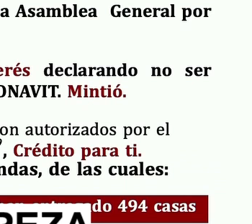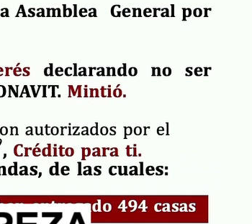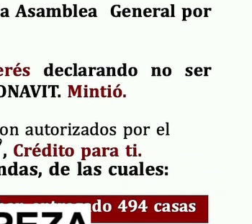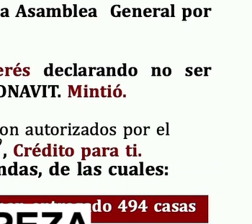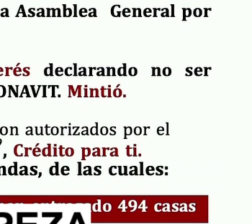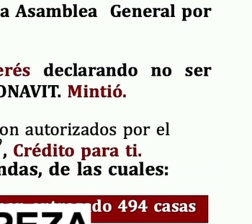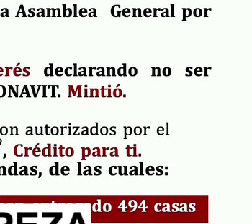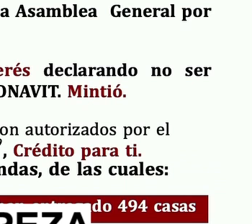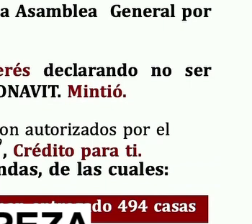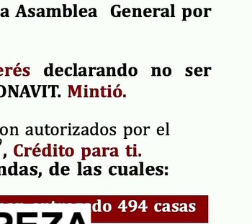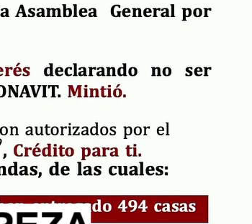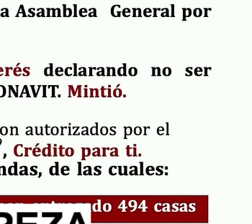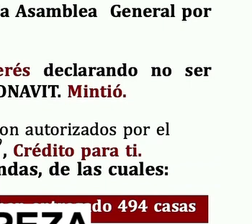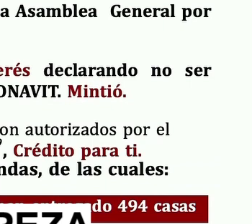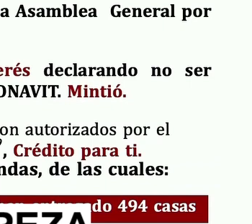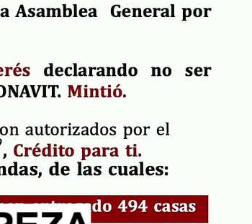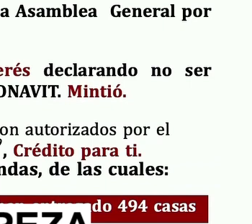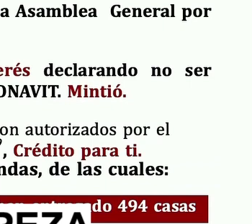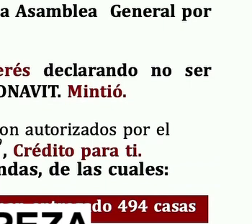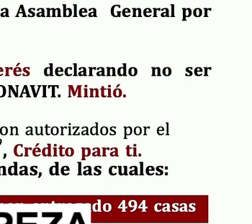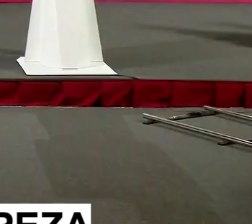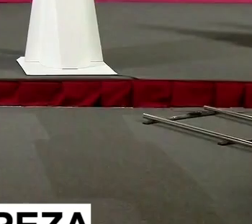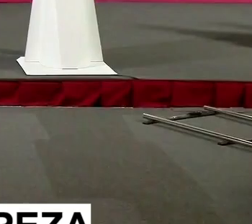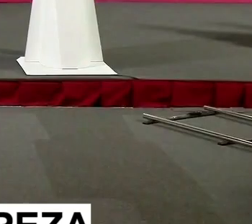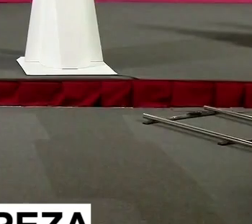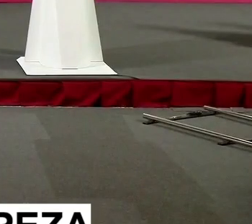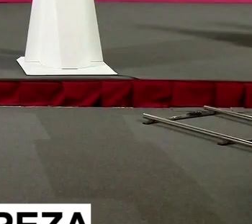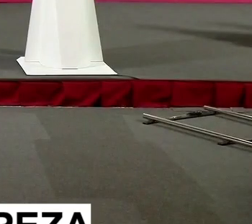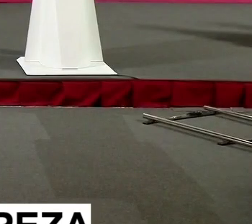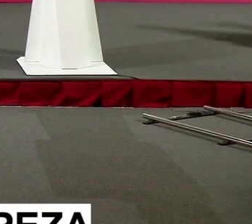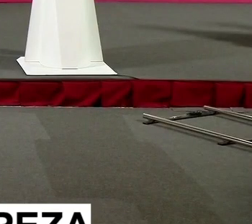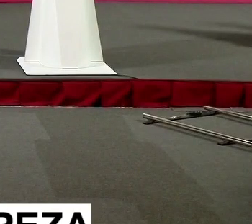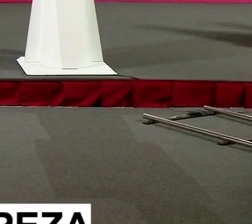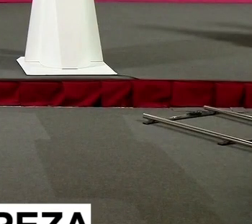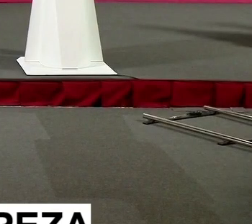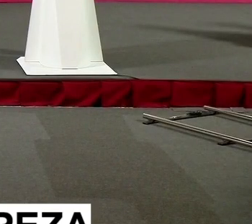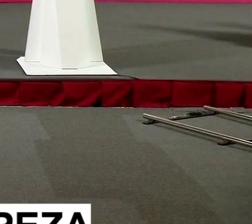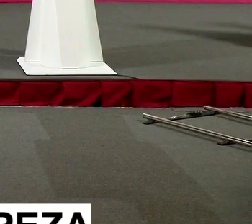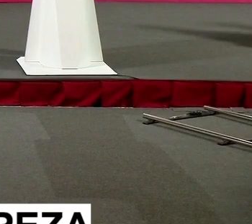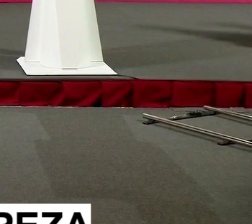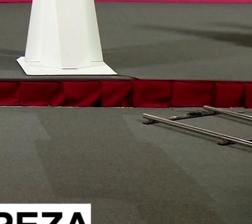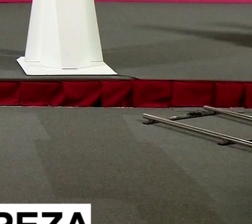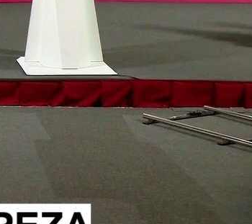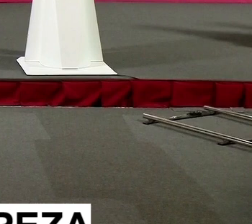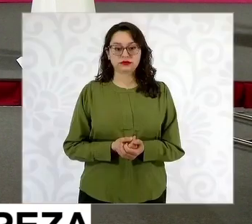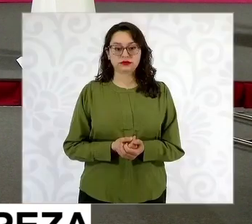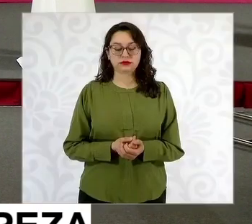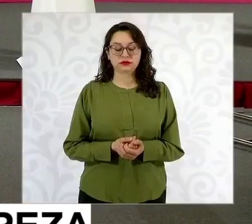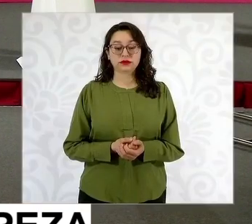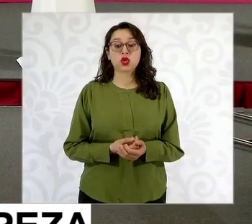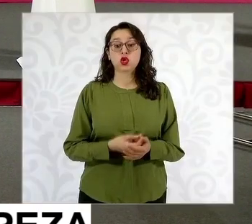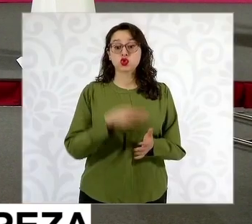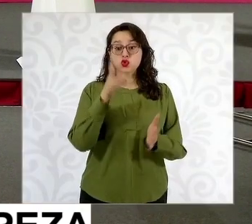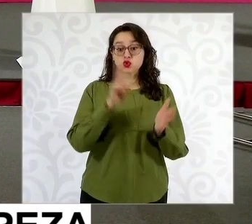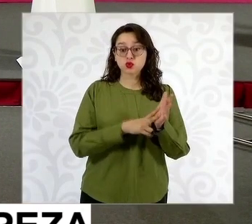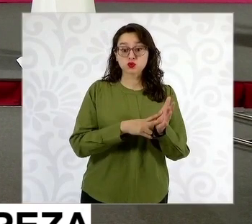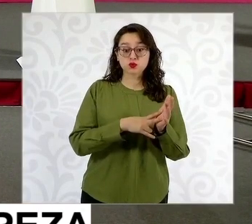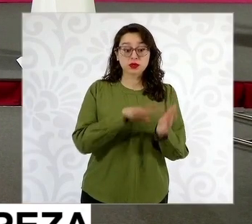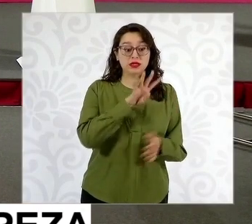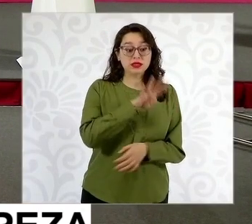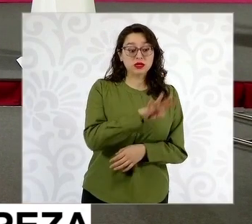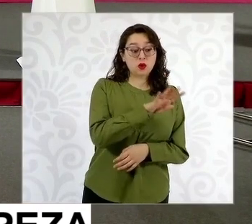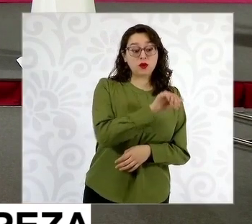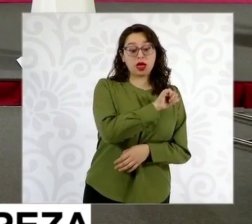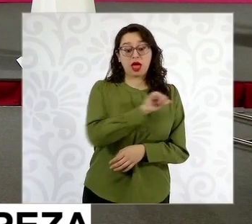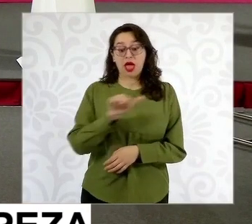De 2019 a 2023, María N fue integrante de la Comisión de Vigilancia del